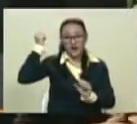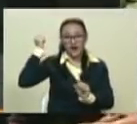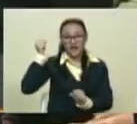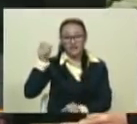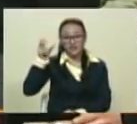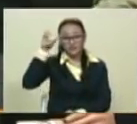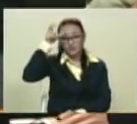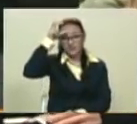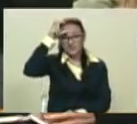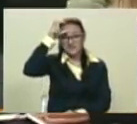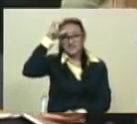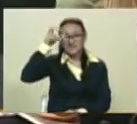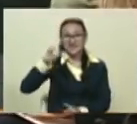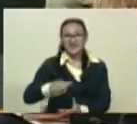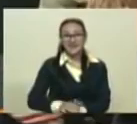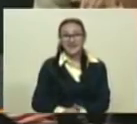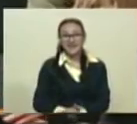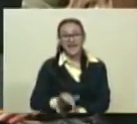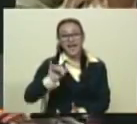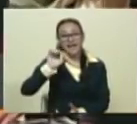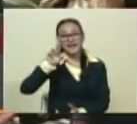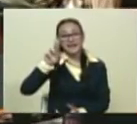Turquía. Irán,